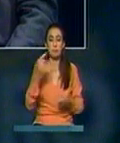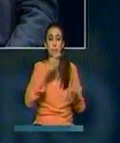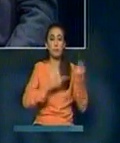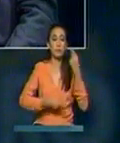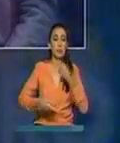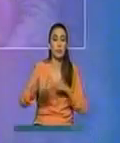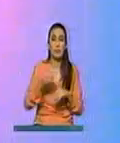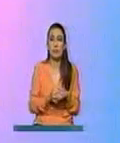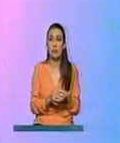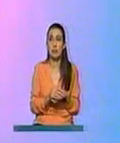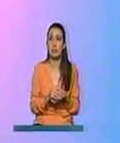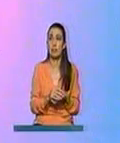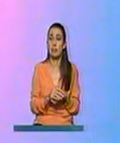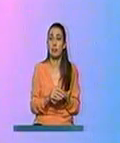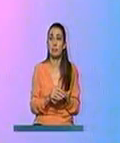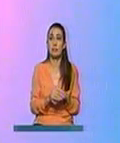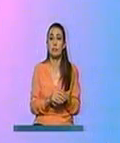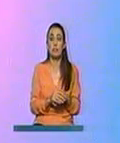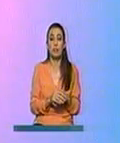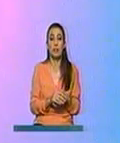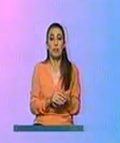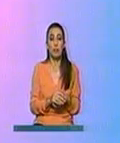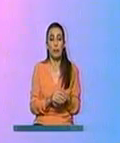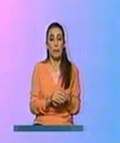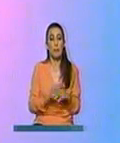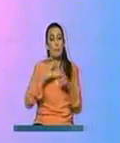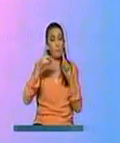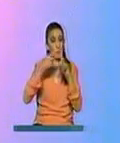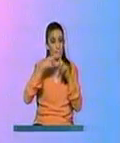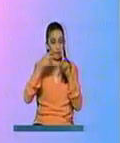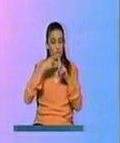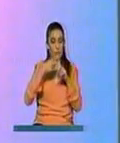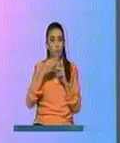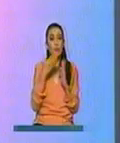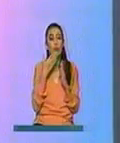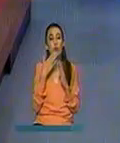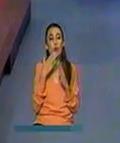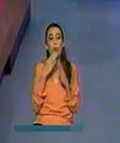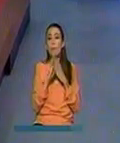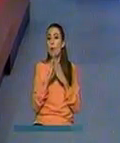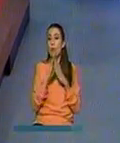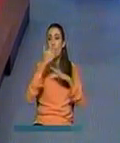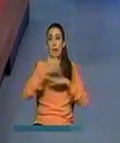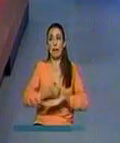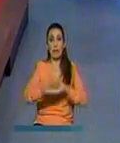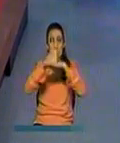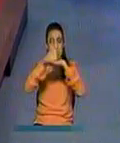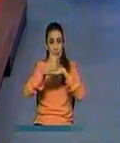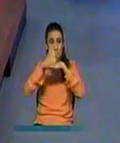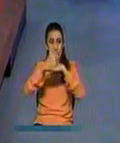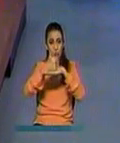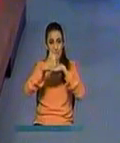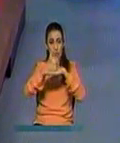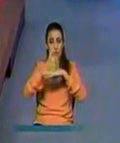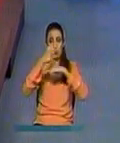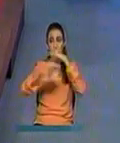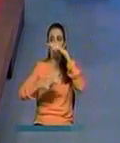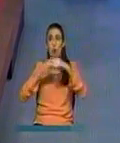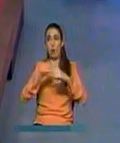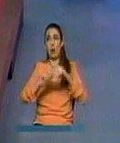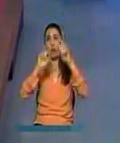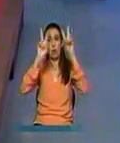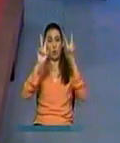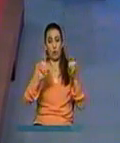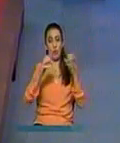Quito con Pedro Navarro. Dos preguntas. Primero, ¿en qué medida está avanzada esta conversación con las autoridades, sobre todo seccionales, para